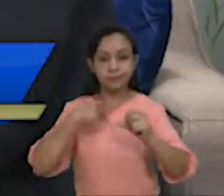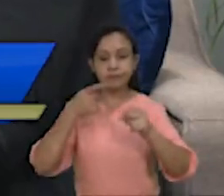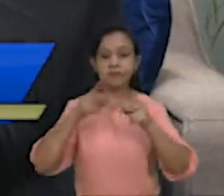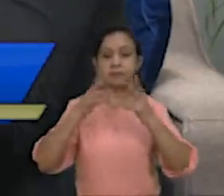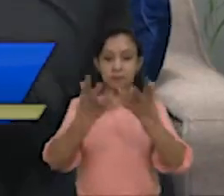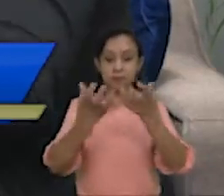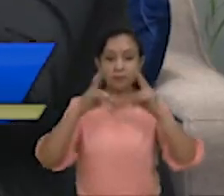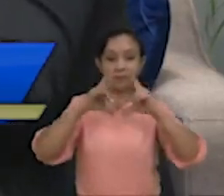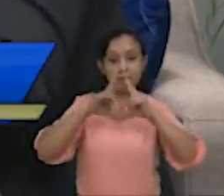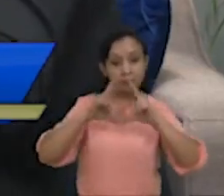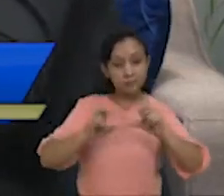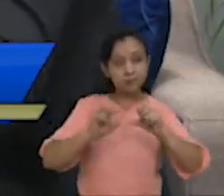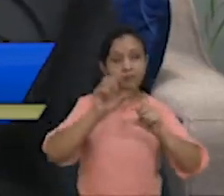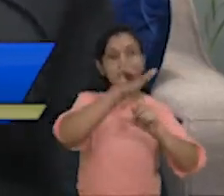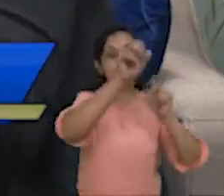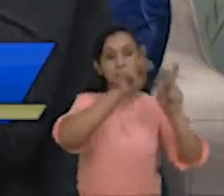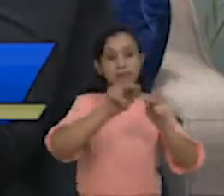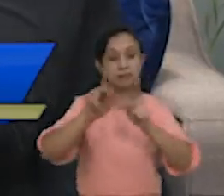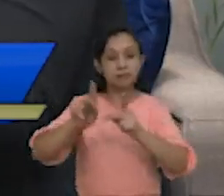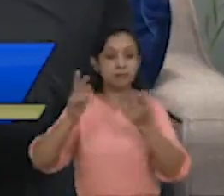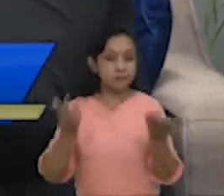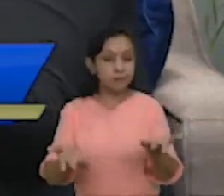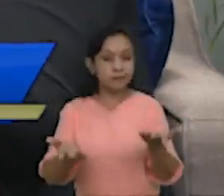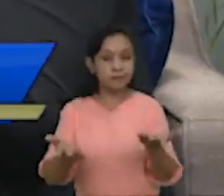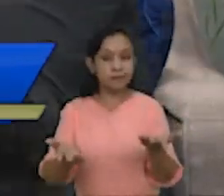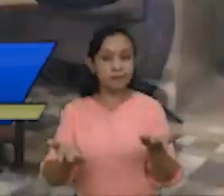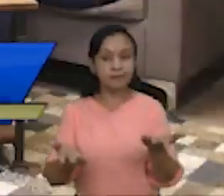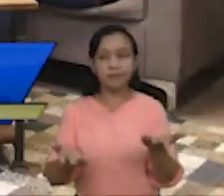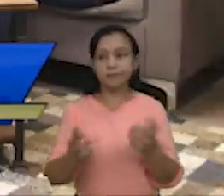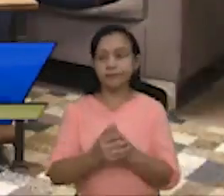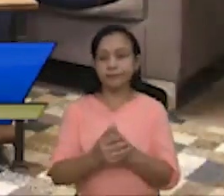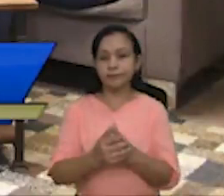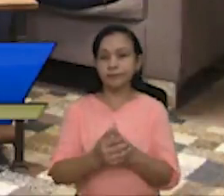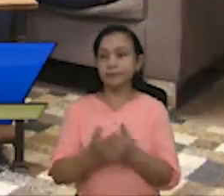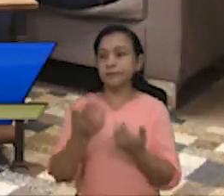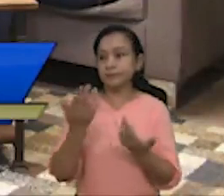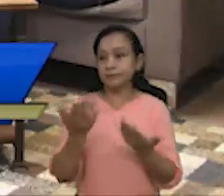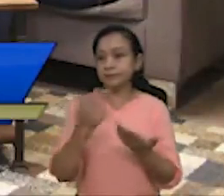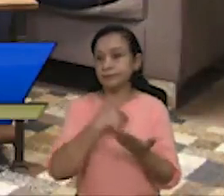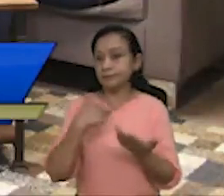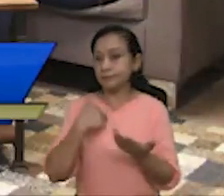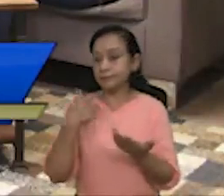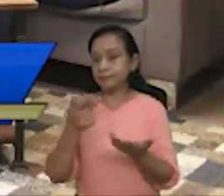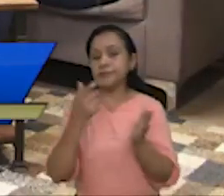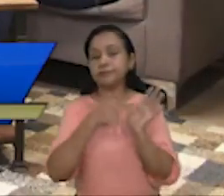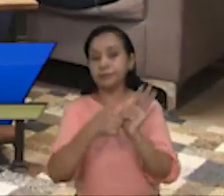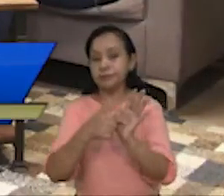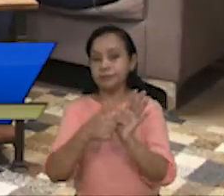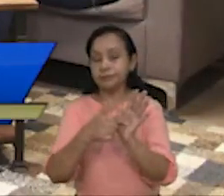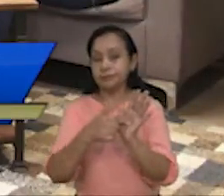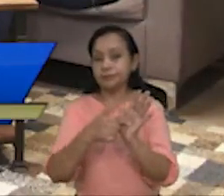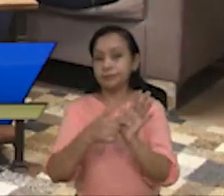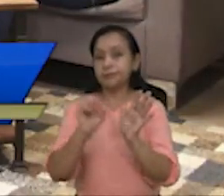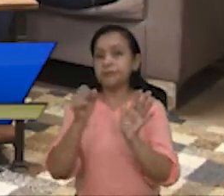subordinación a su hegemonía geopolítica, entonces pues sí, a confesión de parte, relevo de pruebas. Si USAID dice